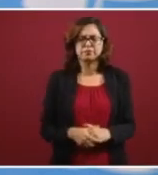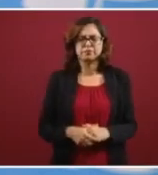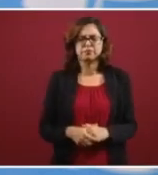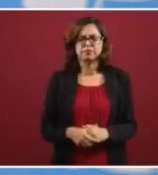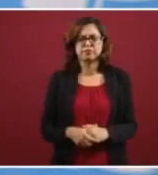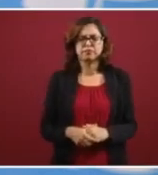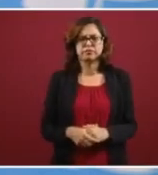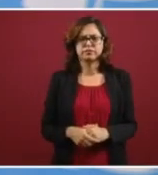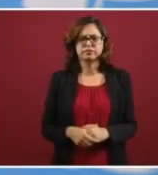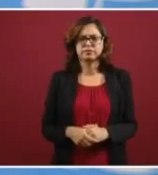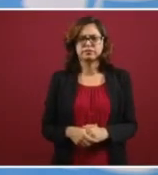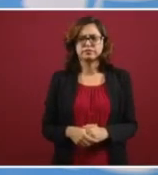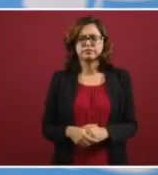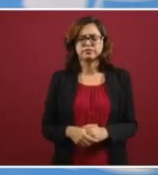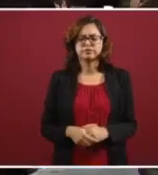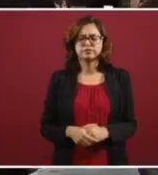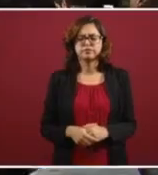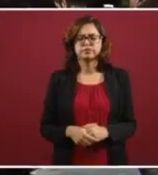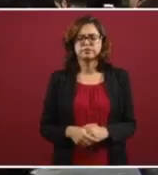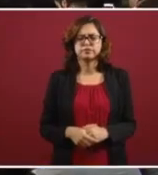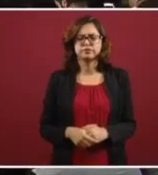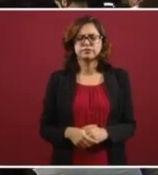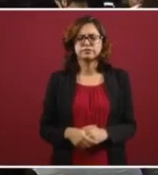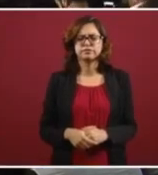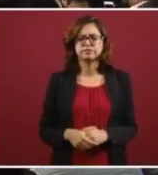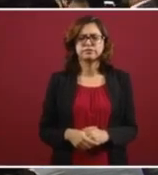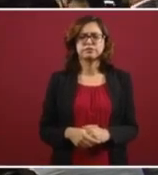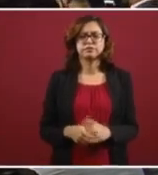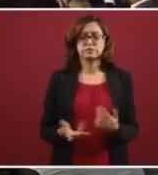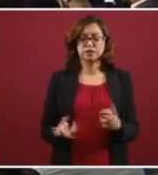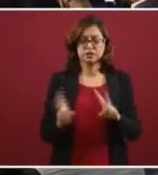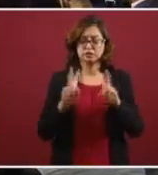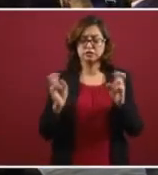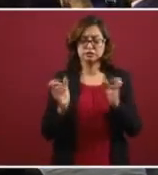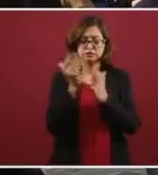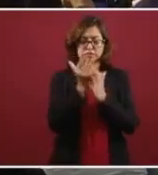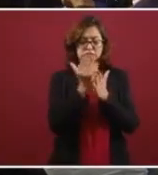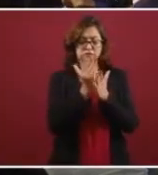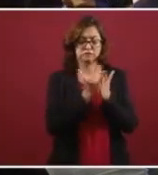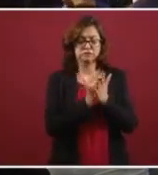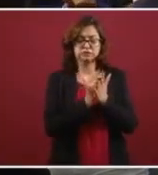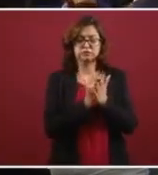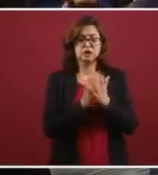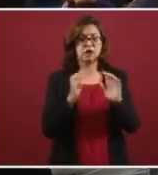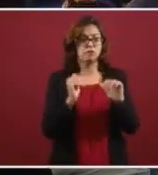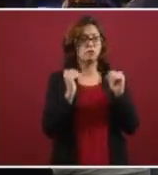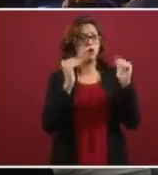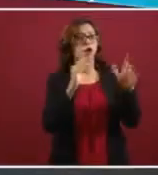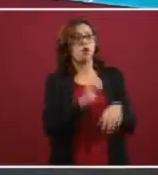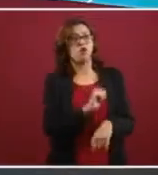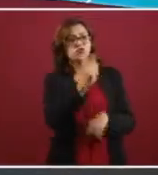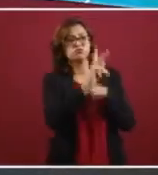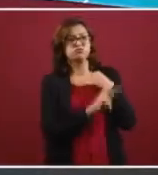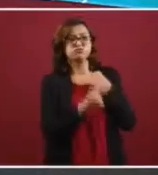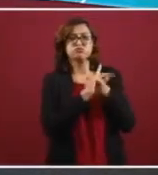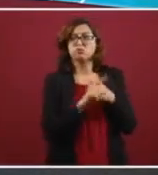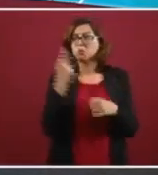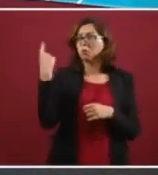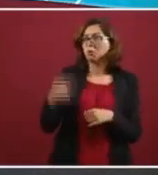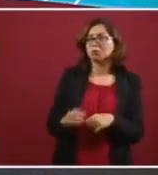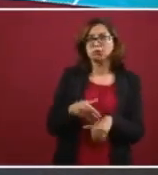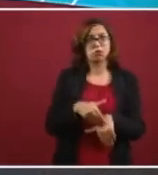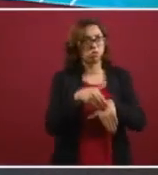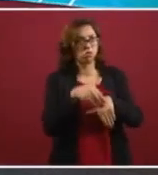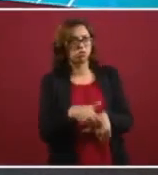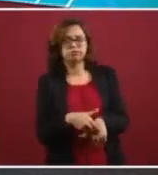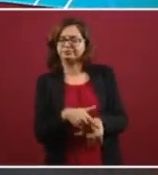también el que esa agenda se dicte desde el extranjero y que no